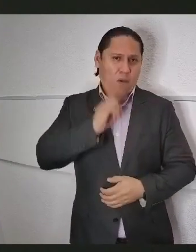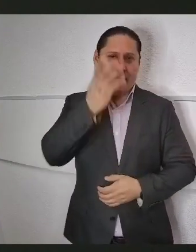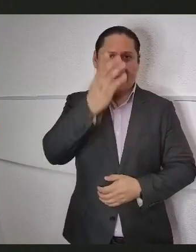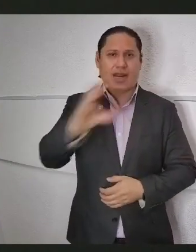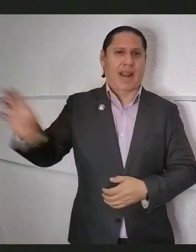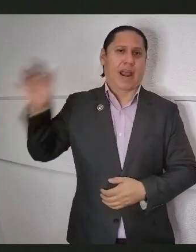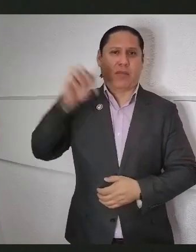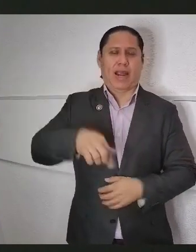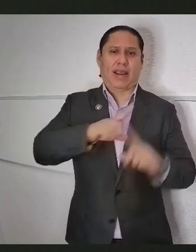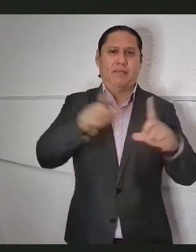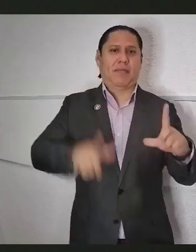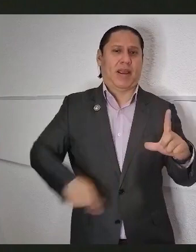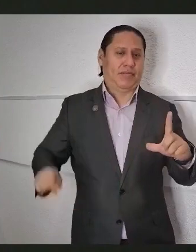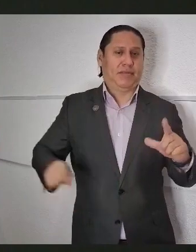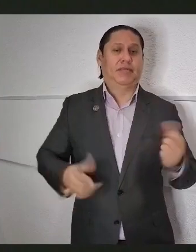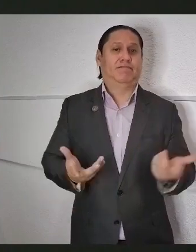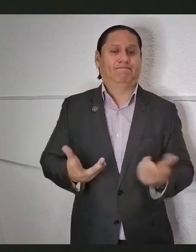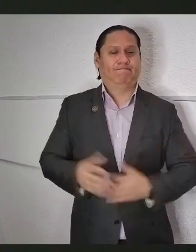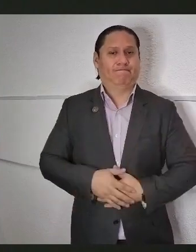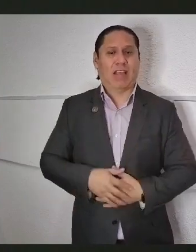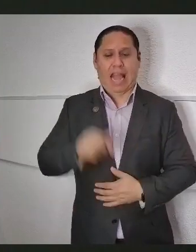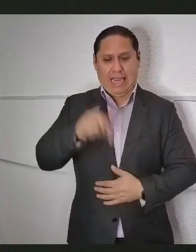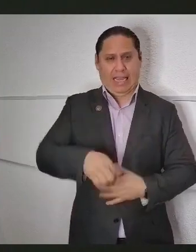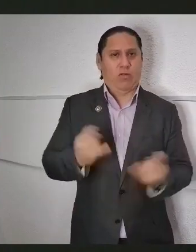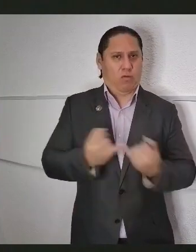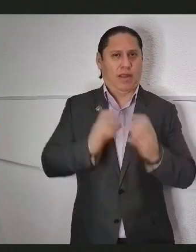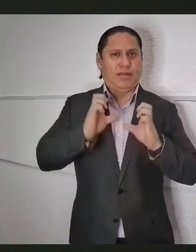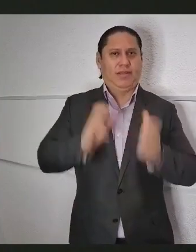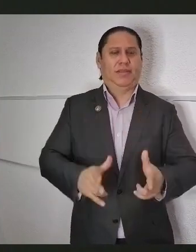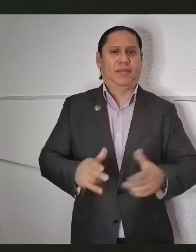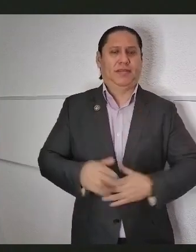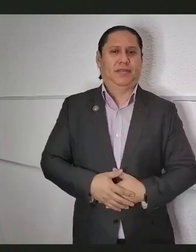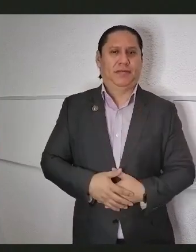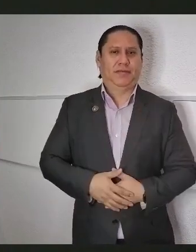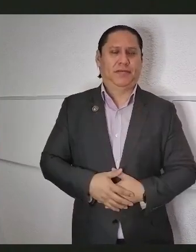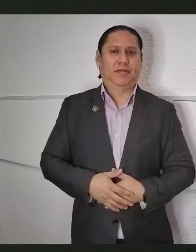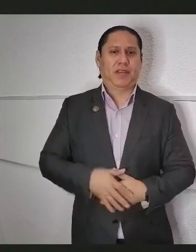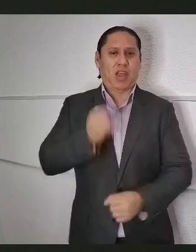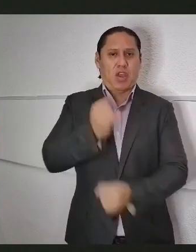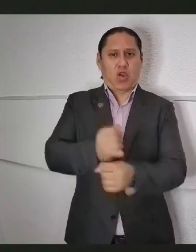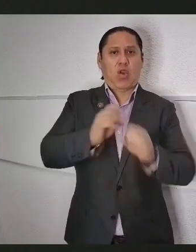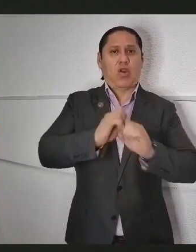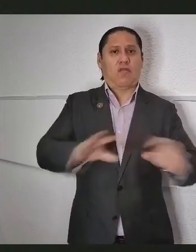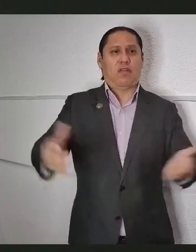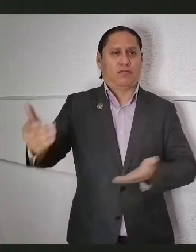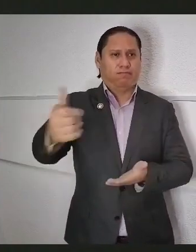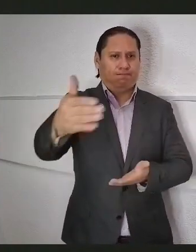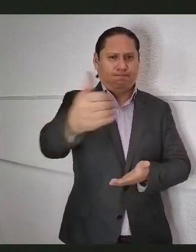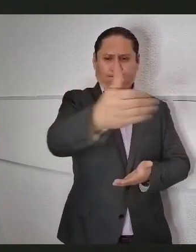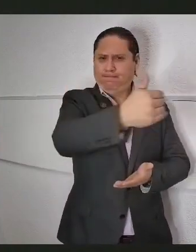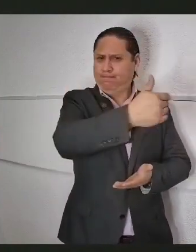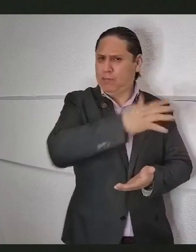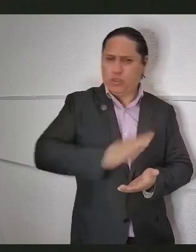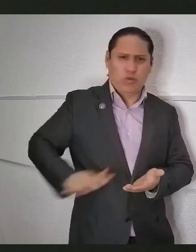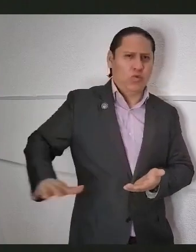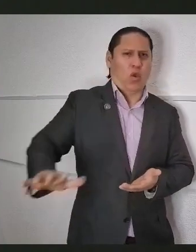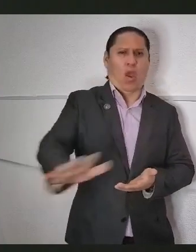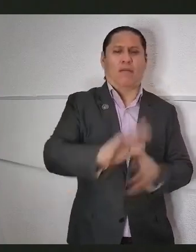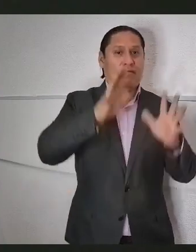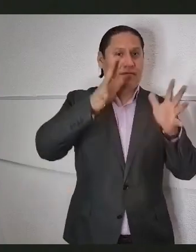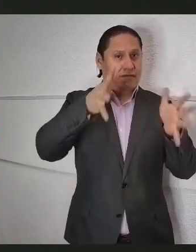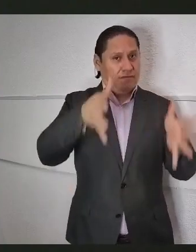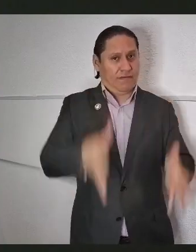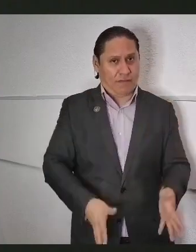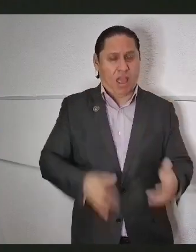campo en México y, por lo tanto, en Chiapas. Con la información recabada, el INEGI podrá